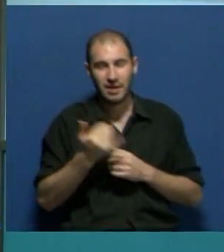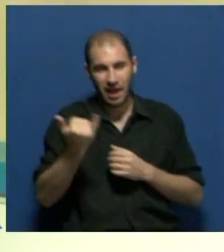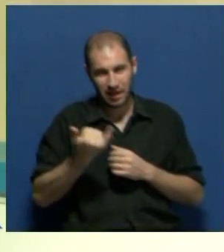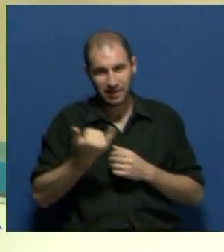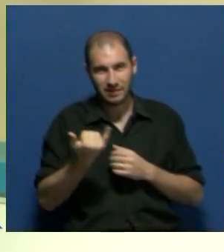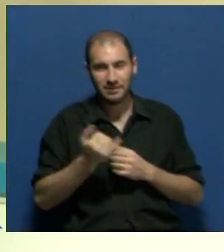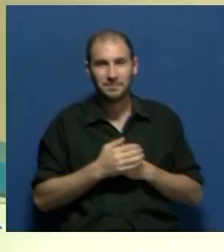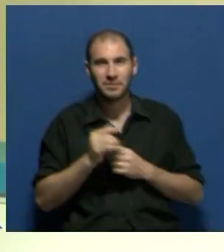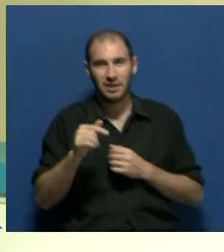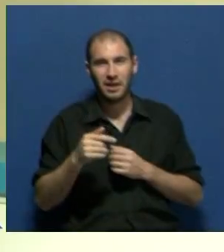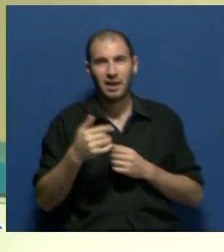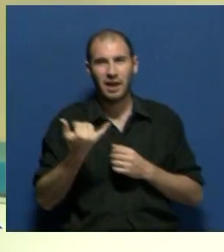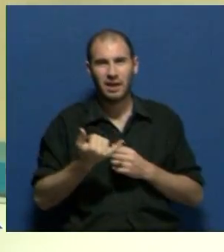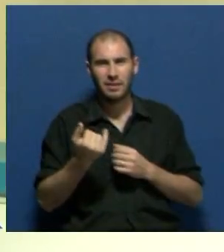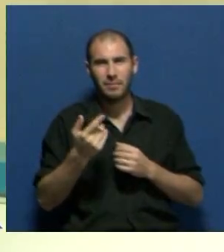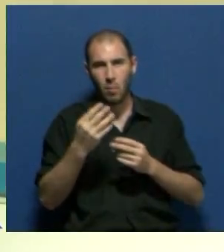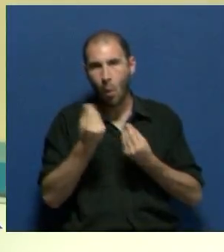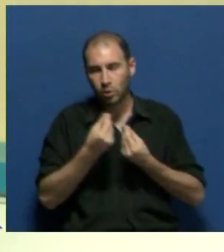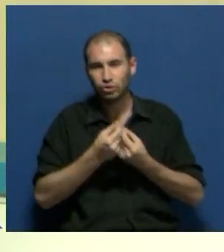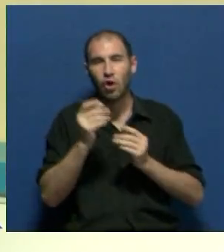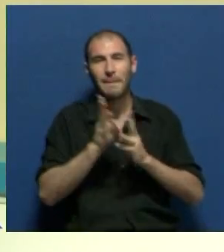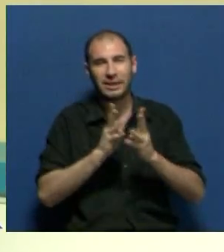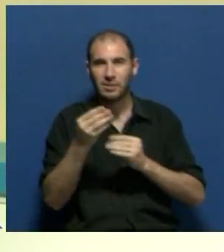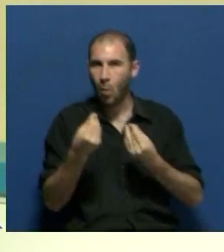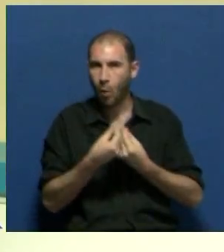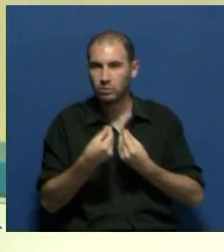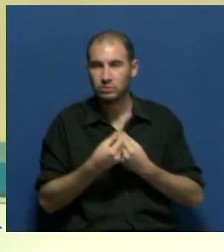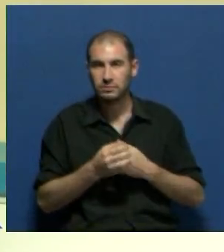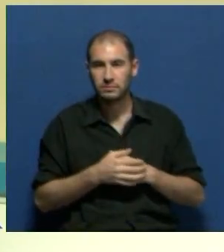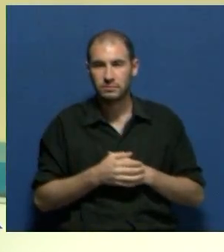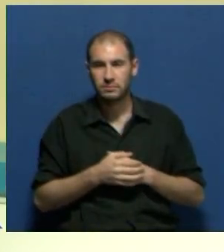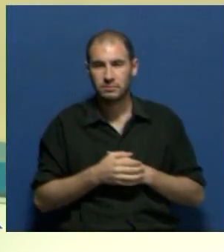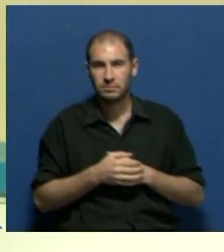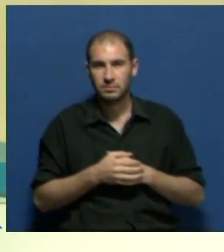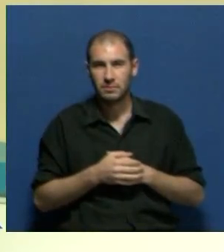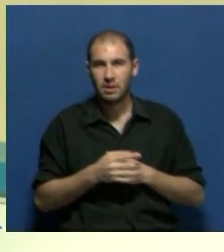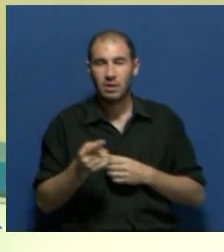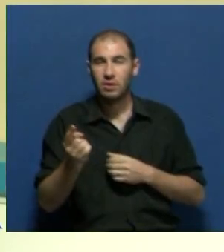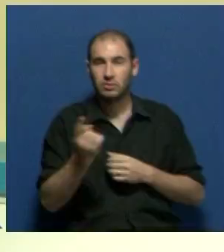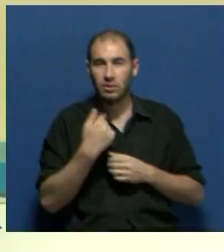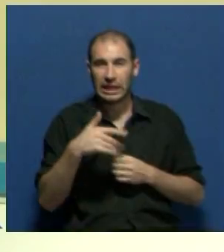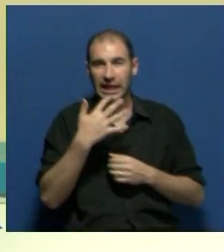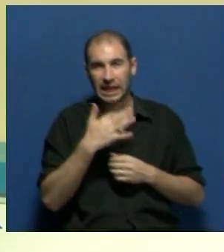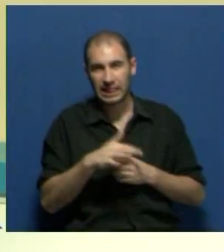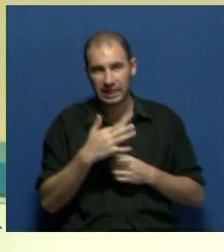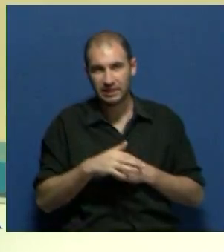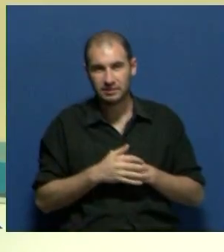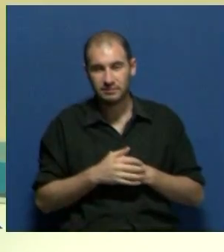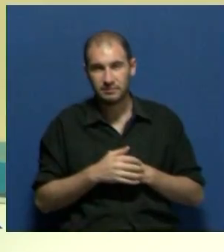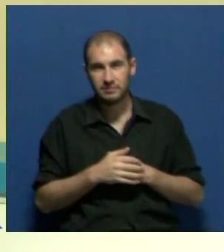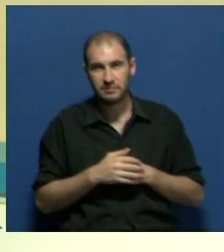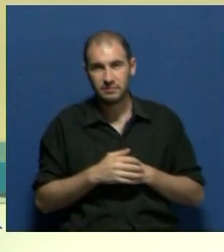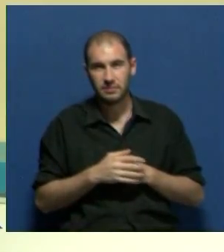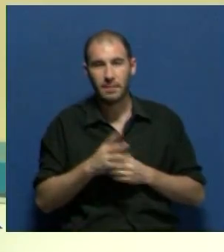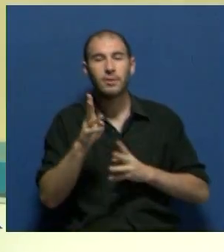ustedes no lo crean, hay unos cuantos. Obviamente que todo, vamos a entender un poco que